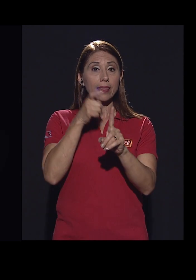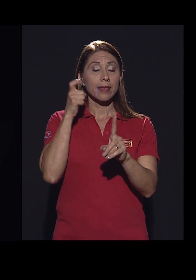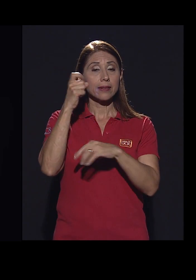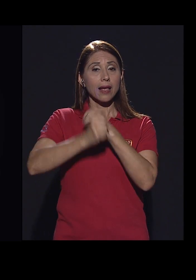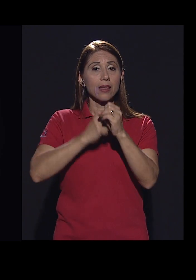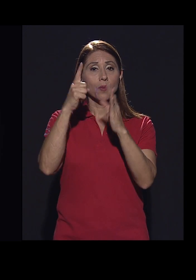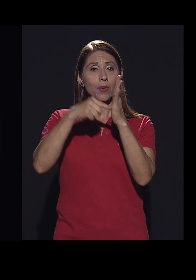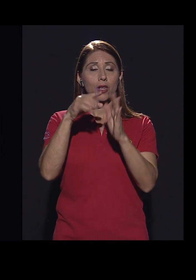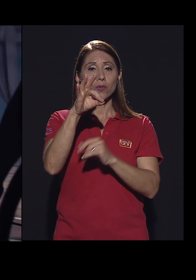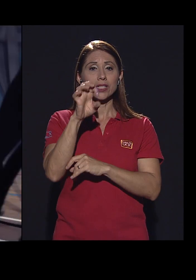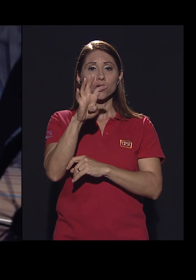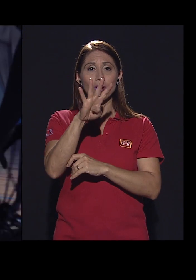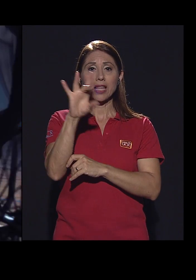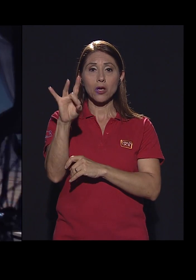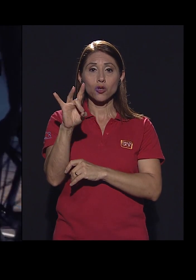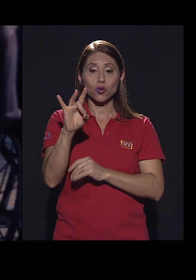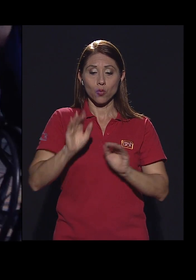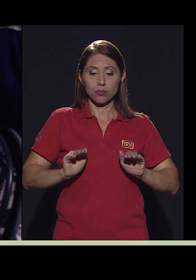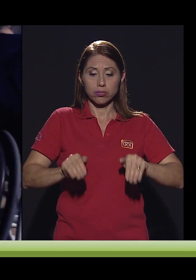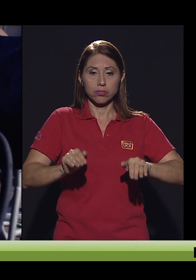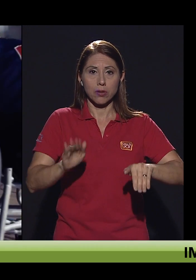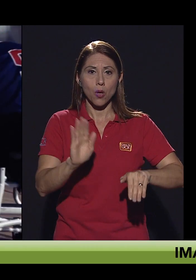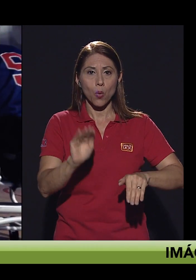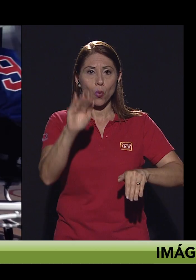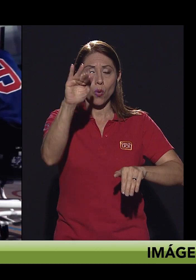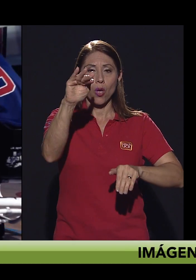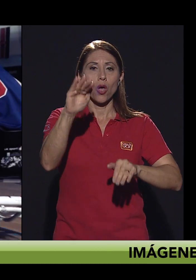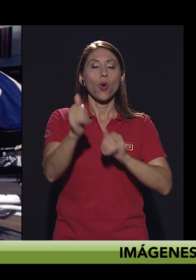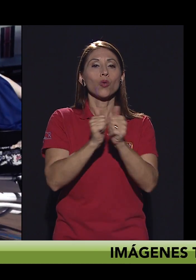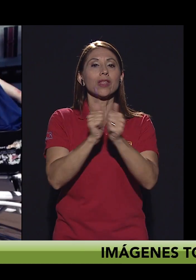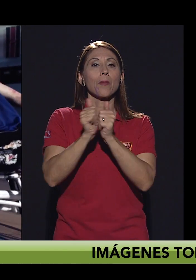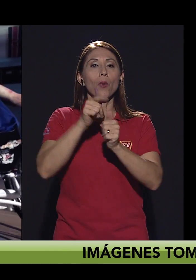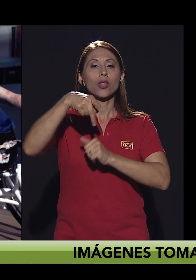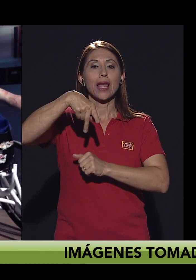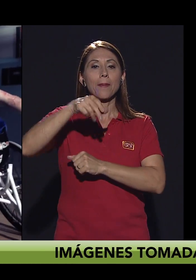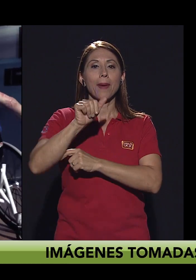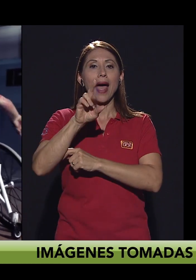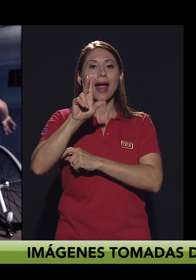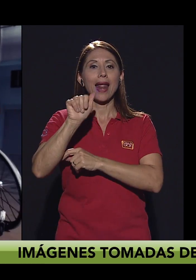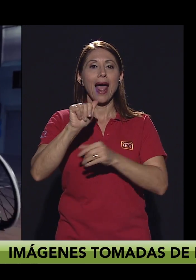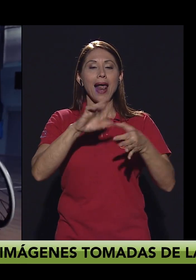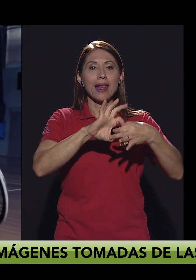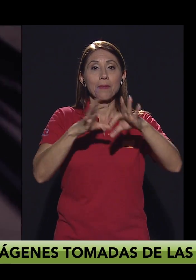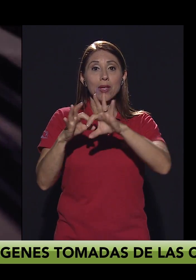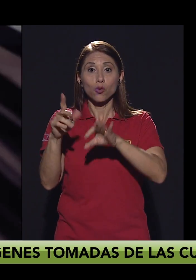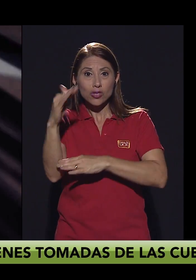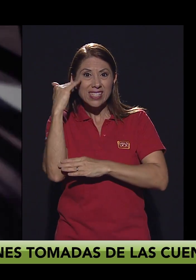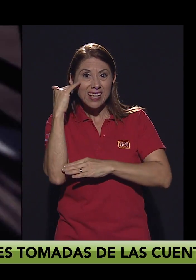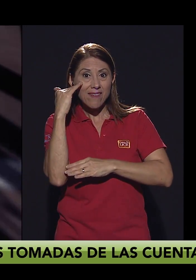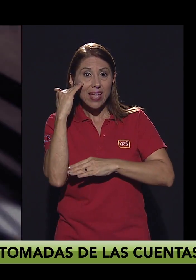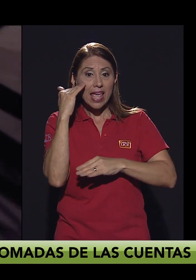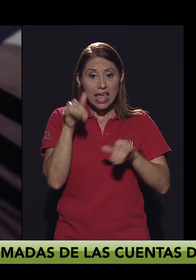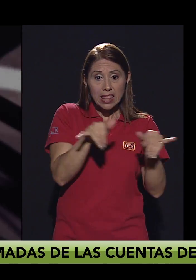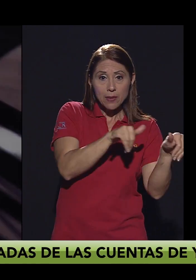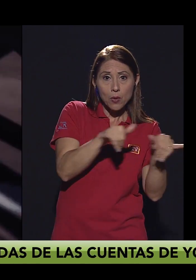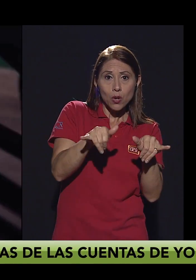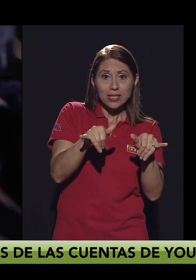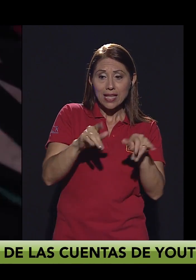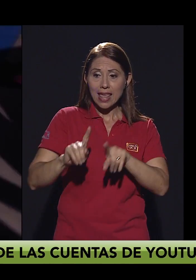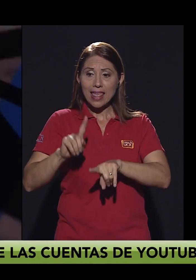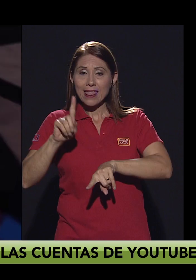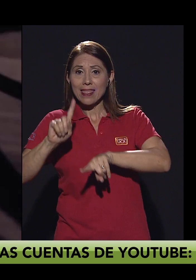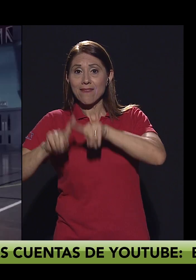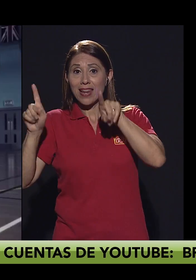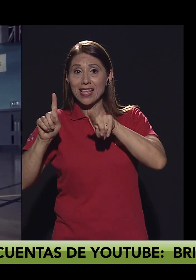Desde 1948, el baloncesto en silla de ruedas es un deporte paralímpico. ¿Conoce usted cuáles son las similitudes y diferencias entre el